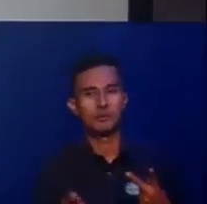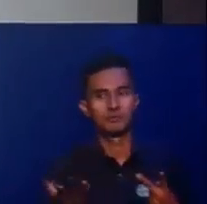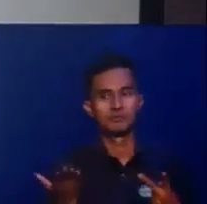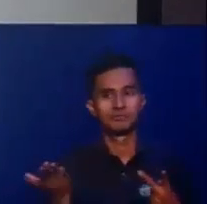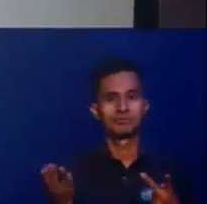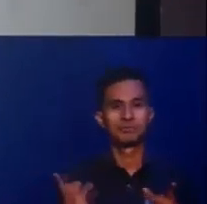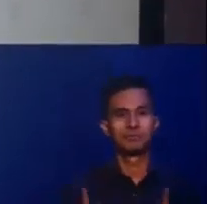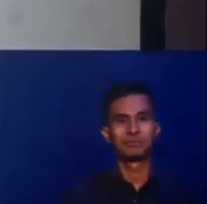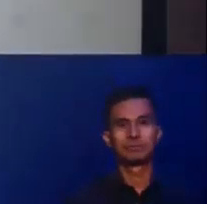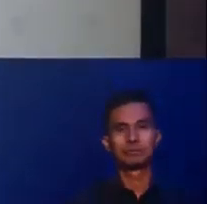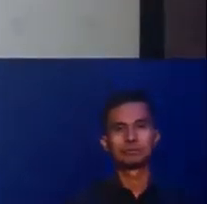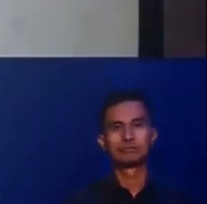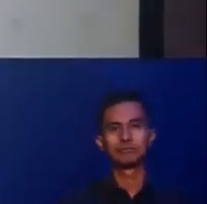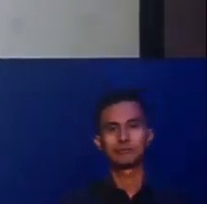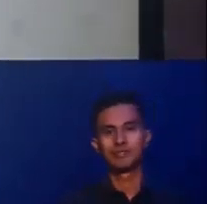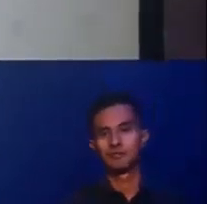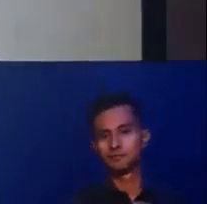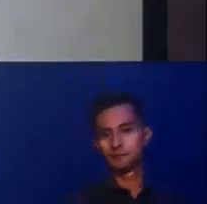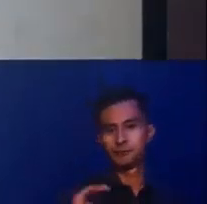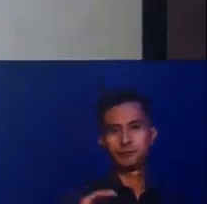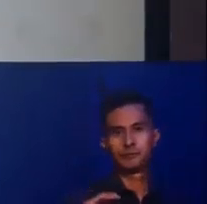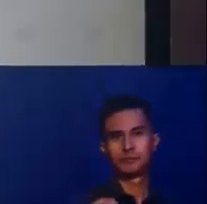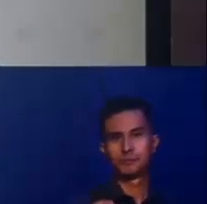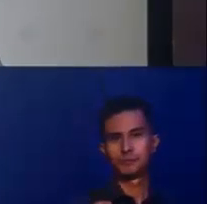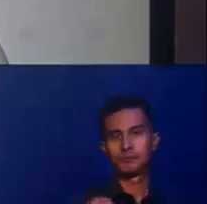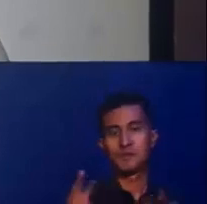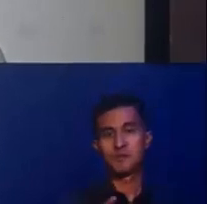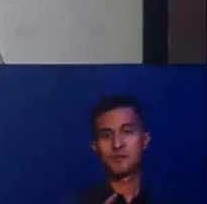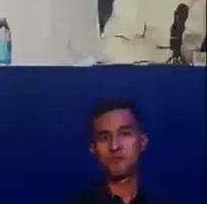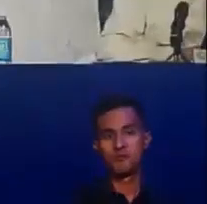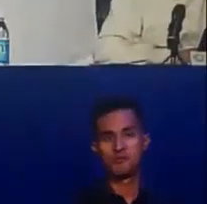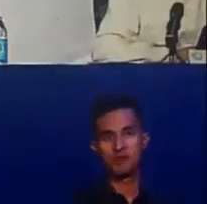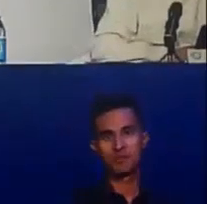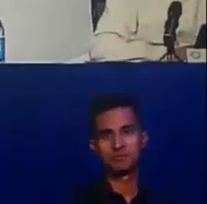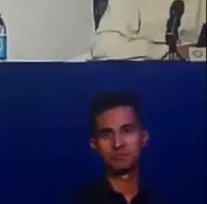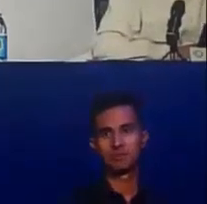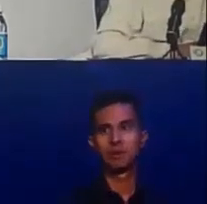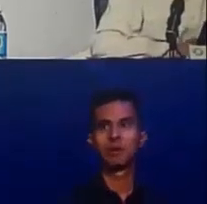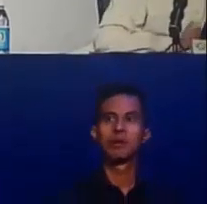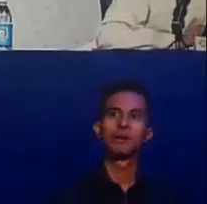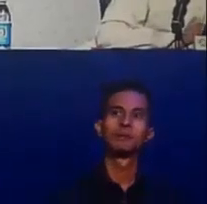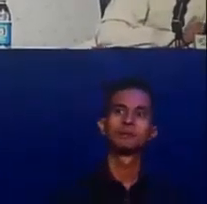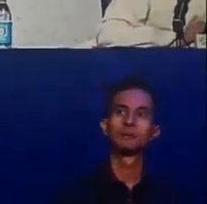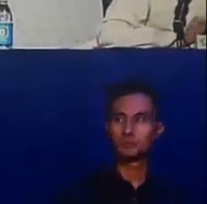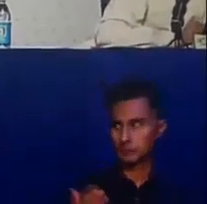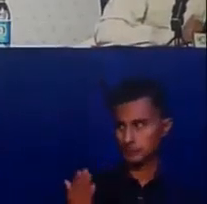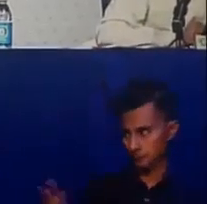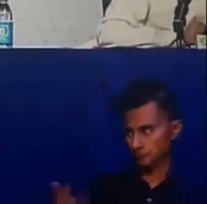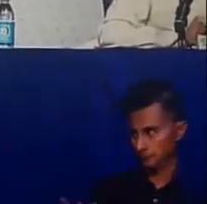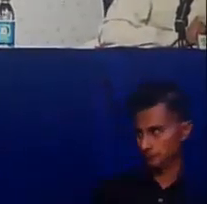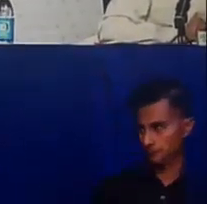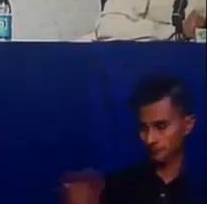alguna medida en específico en este municipio? Esas serían las dos preguntas que tenemos a continuación. Gracias,